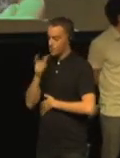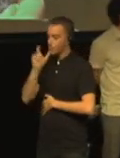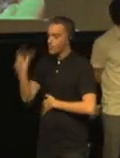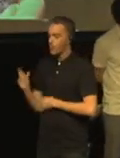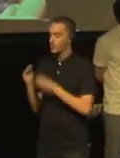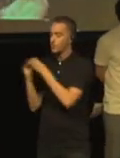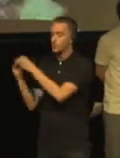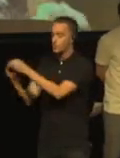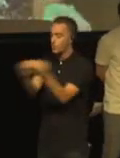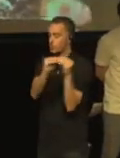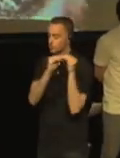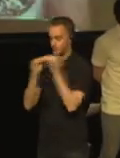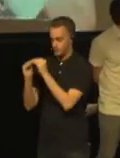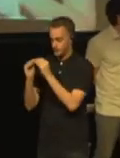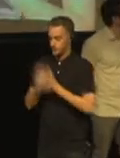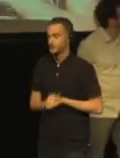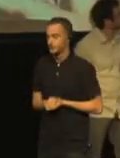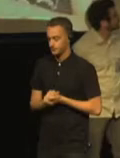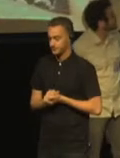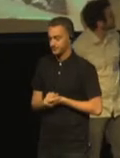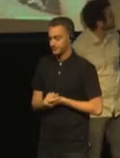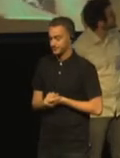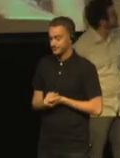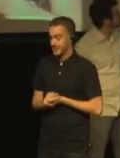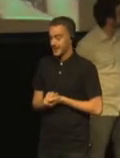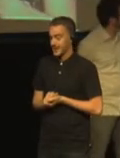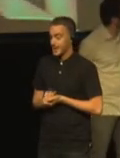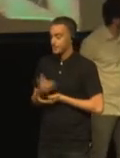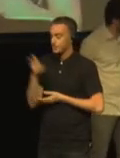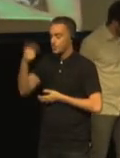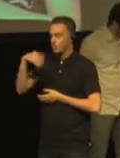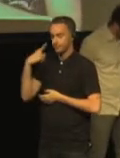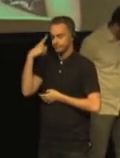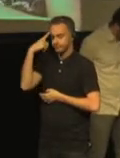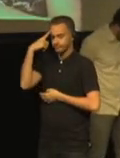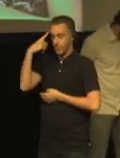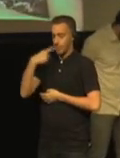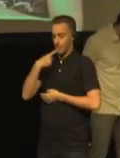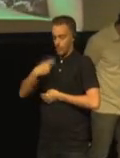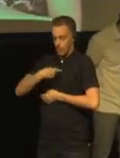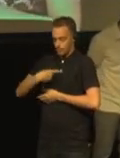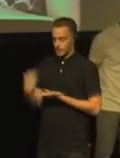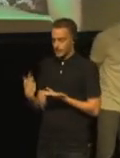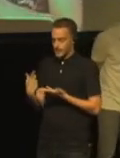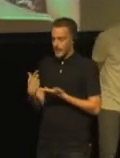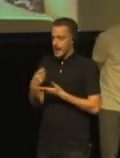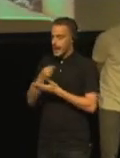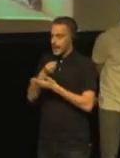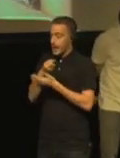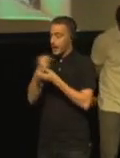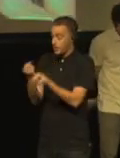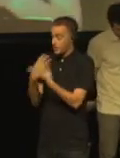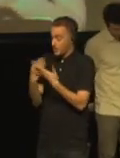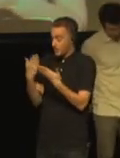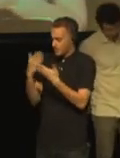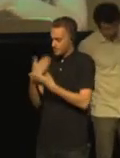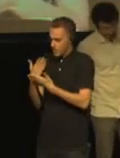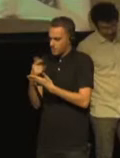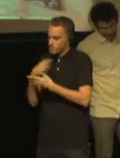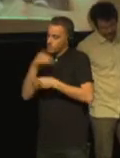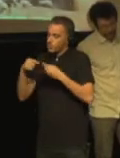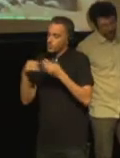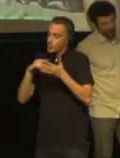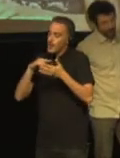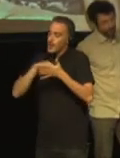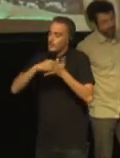os preguntaréis, ¿cómo hemos llegado a esta cifra? Si no tenemos datos, ¿cómo hemos llegado a esta cifra? Bueno, debido a que no tenemos datos, hemos tenido que